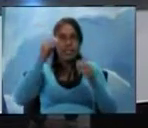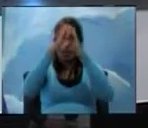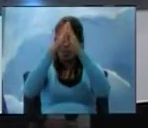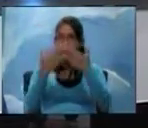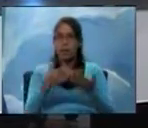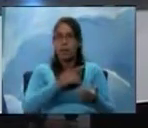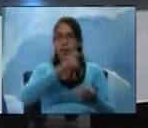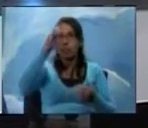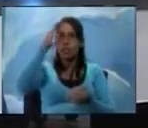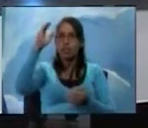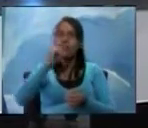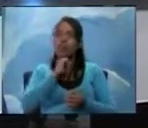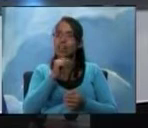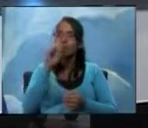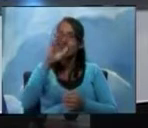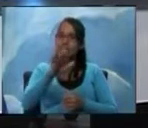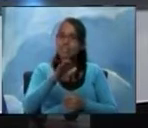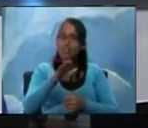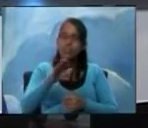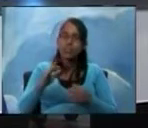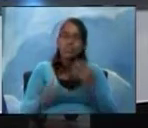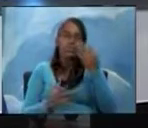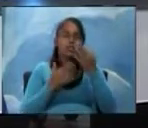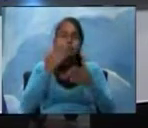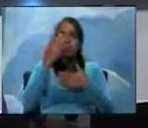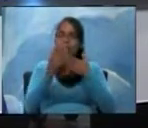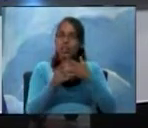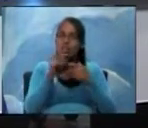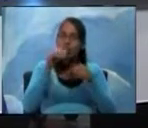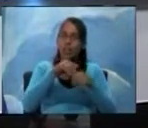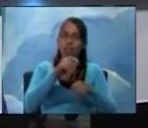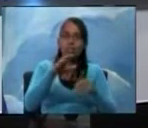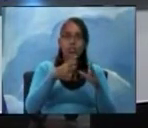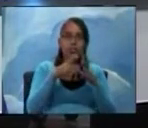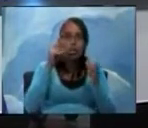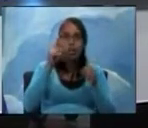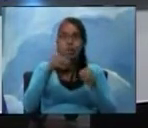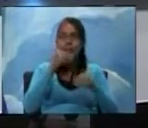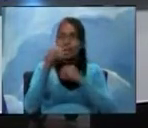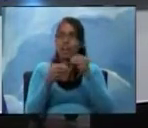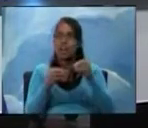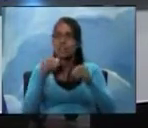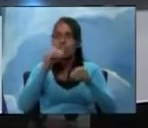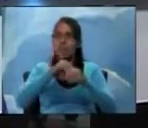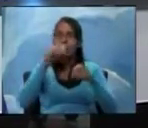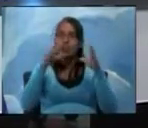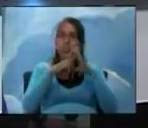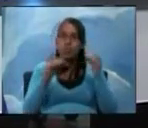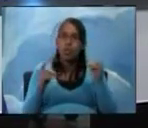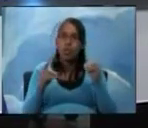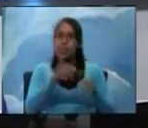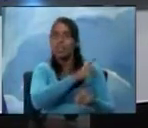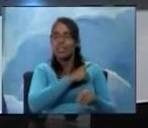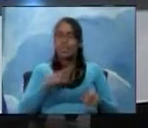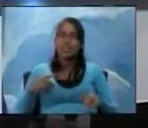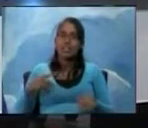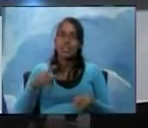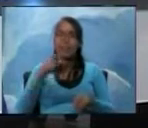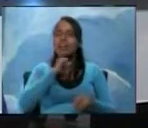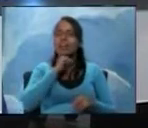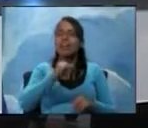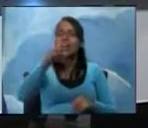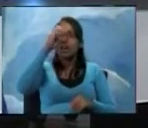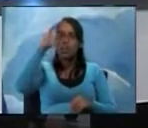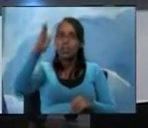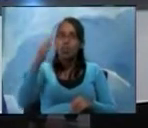es Dios el que te está inspirando en todo lo que haces, en todo lo que deseas. Es Dios